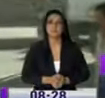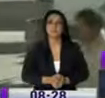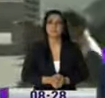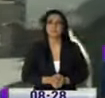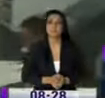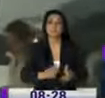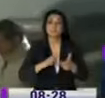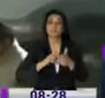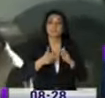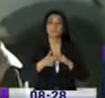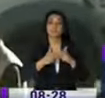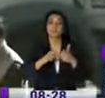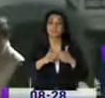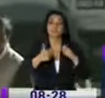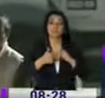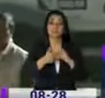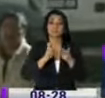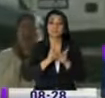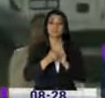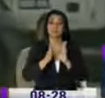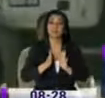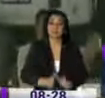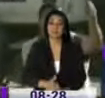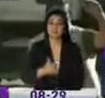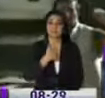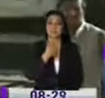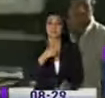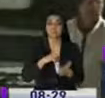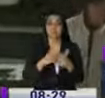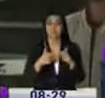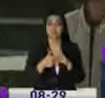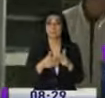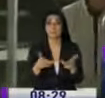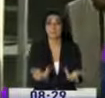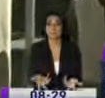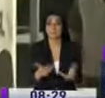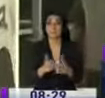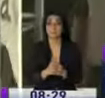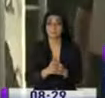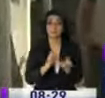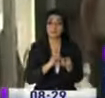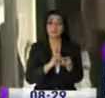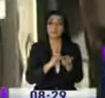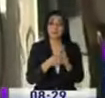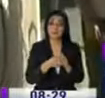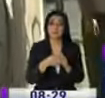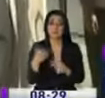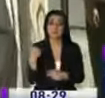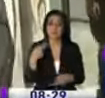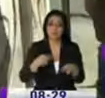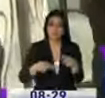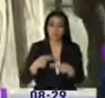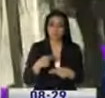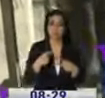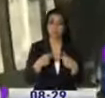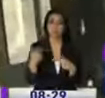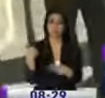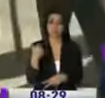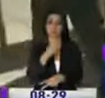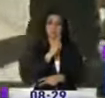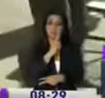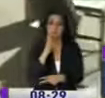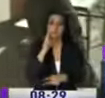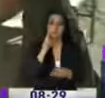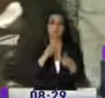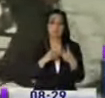los vecinos de aquí del sector. Hay negocios, restaurantes y especialmente hay